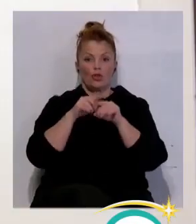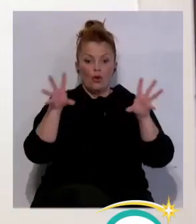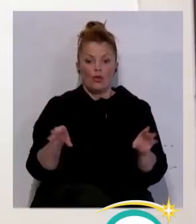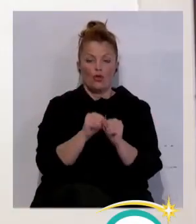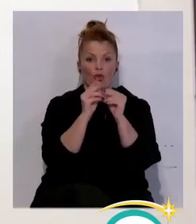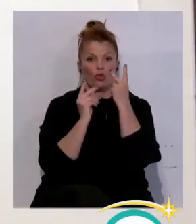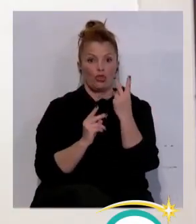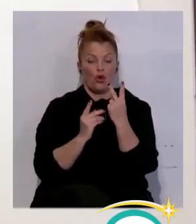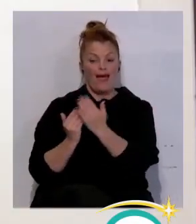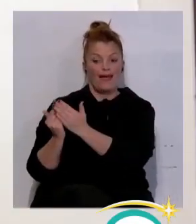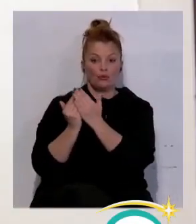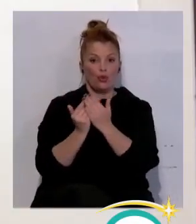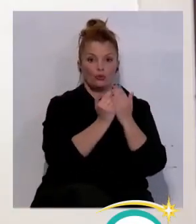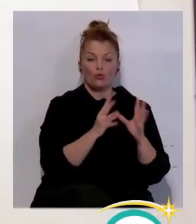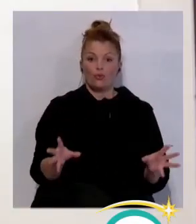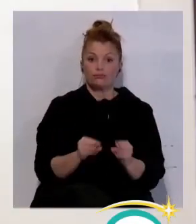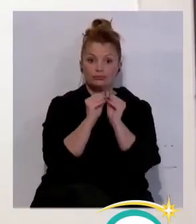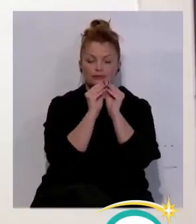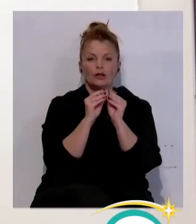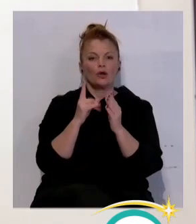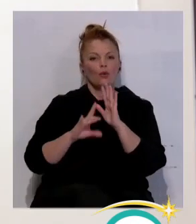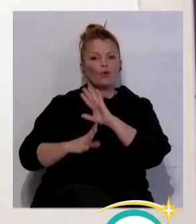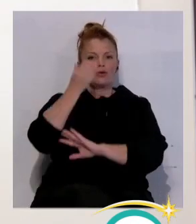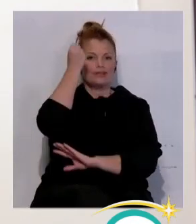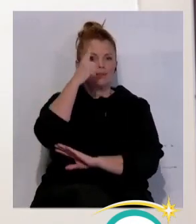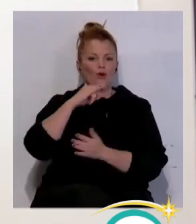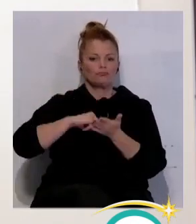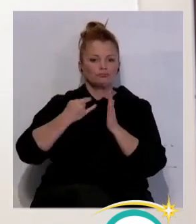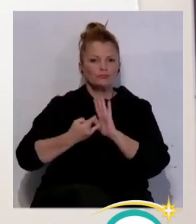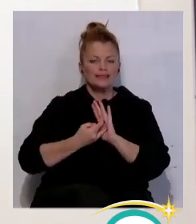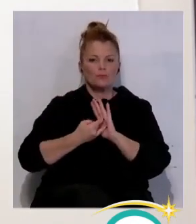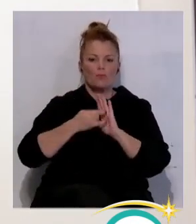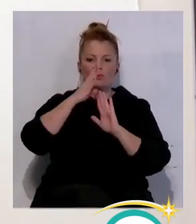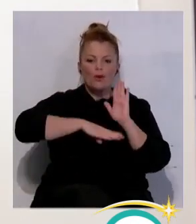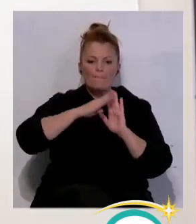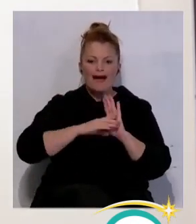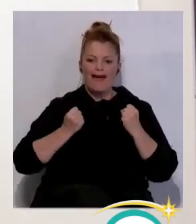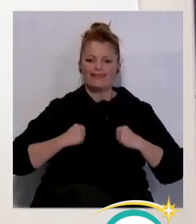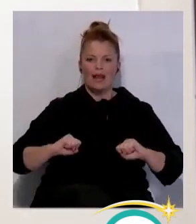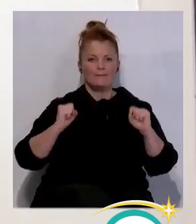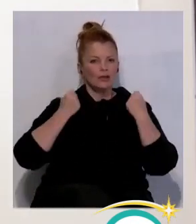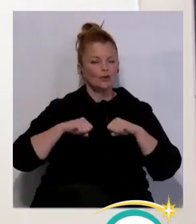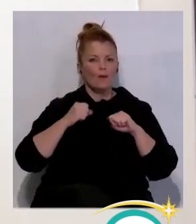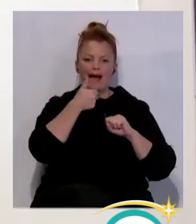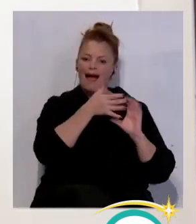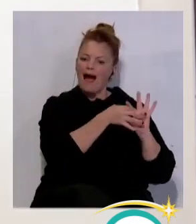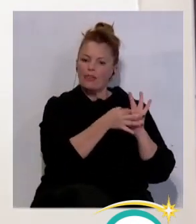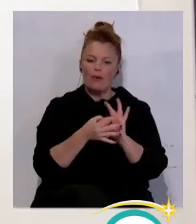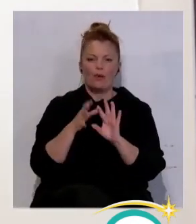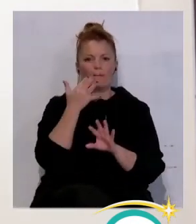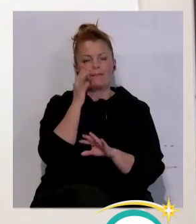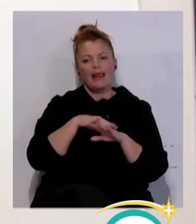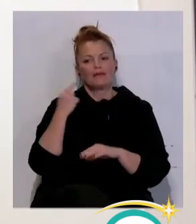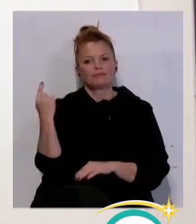análisis, los dos estudios, conseguimos diseñar un programa de entrenamiento que es el más adecuado para cada